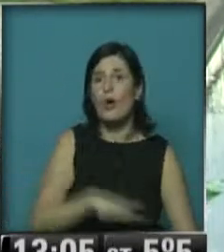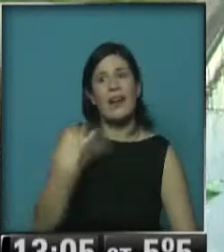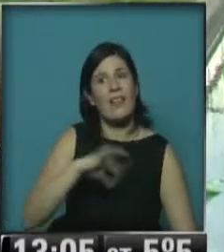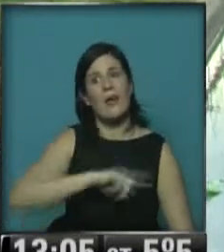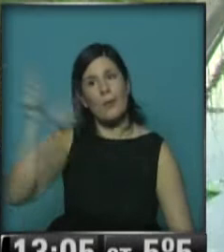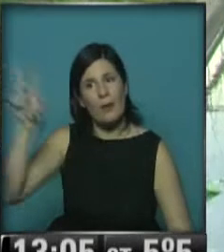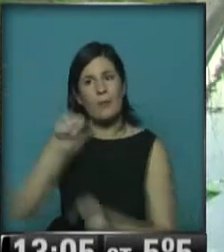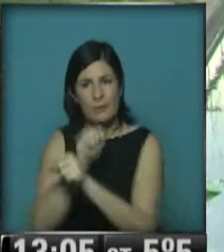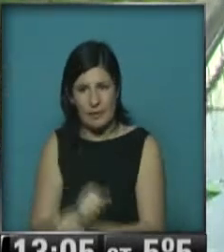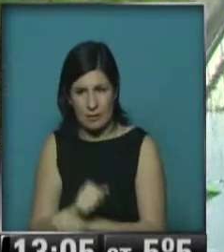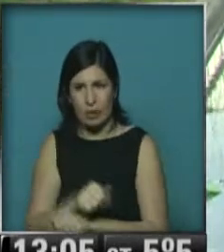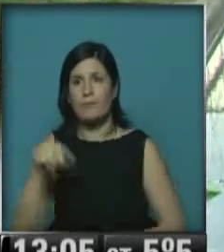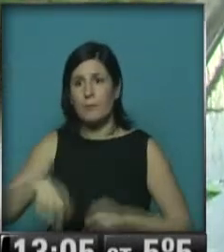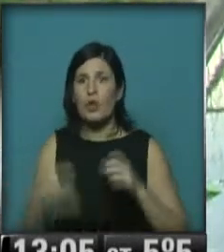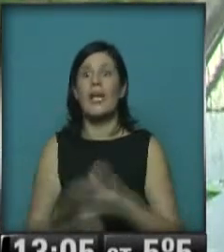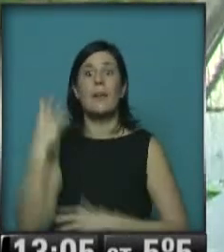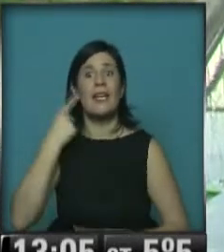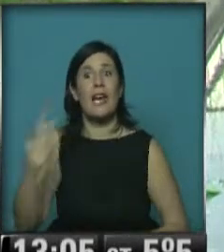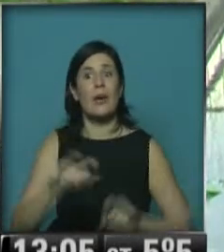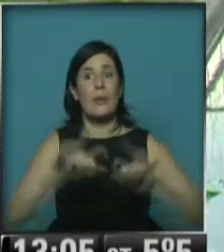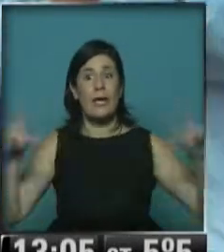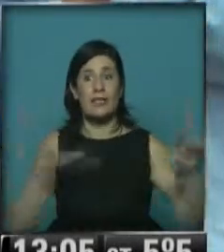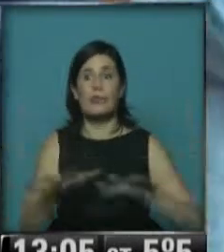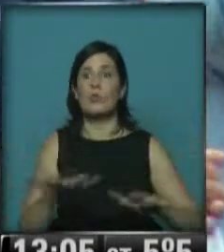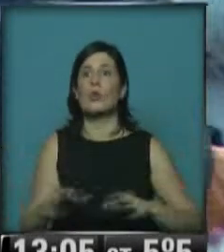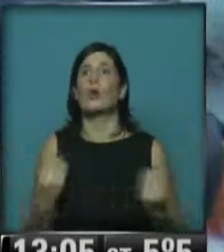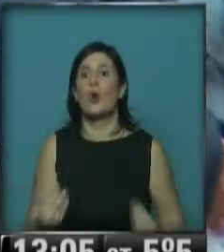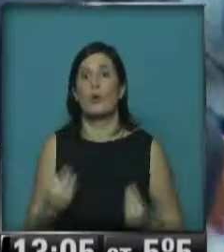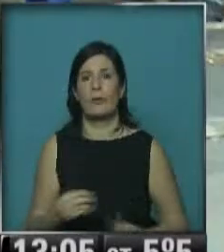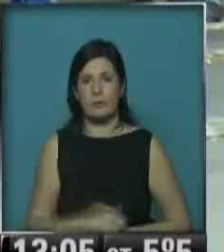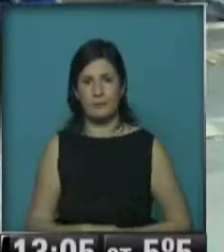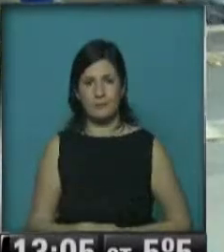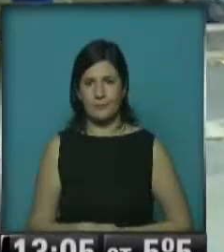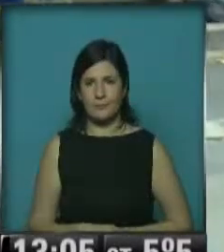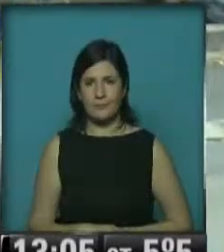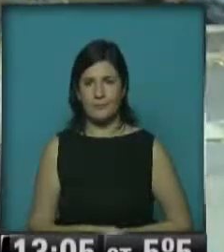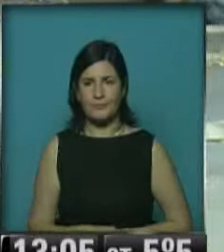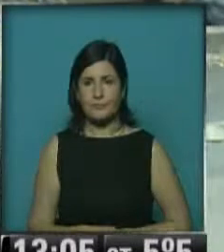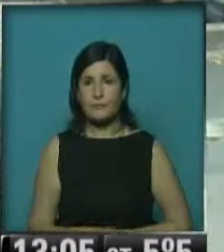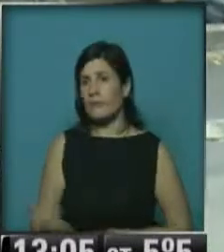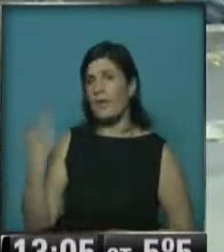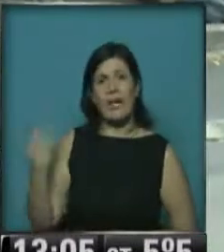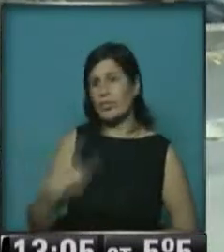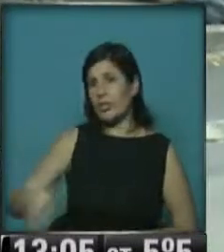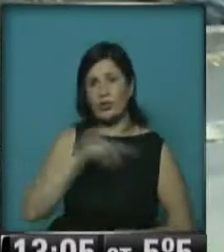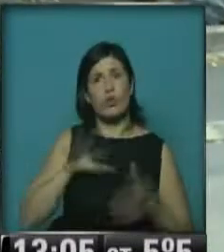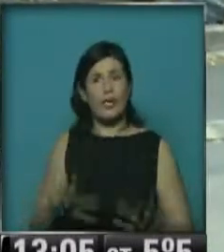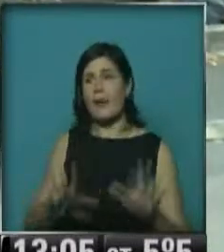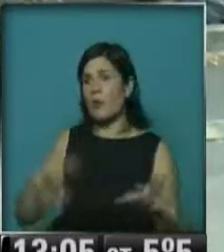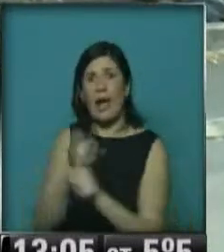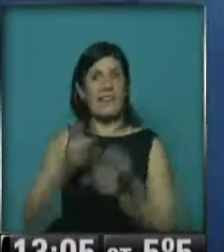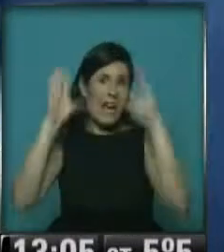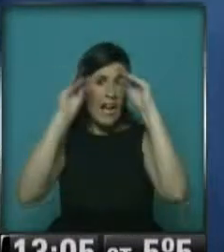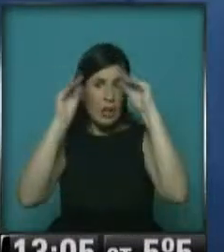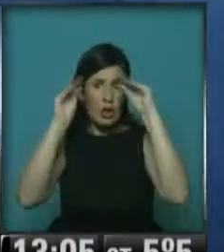que ocurría esta mañana y por estas horas frente a este predio que fue vallado. Ayer estuvimos hasta la noche acá y nos dijeron para